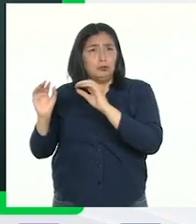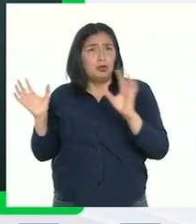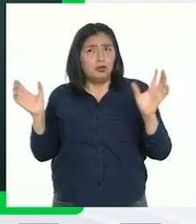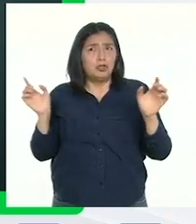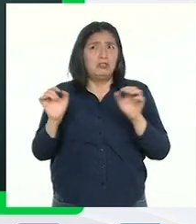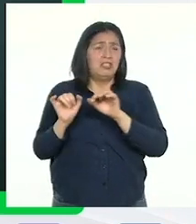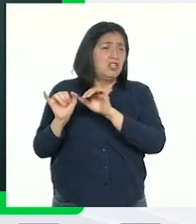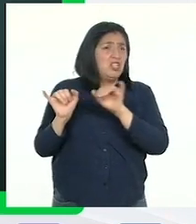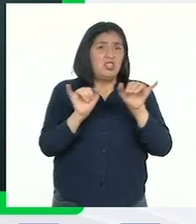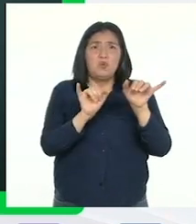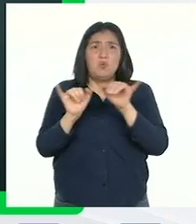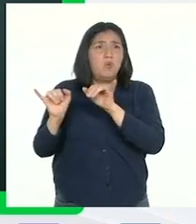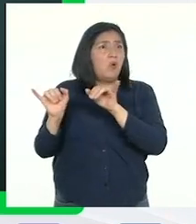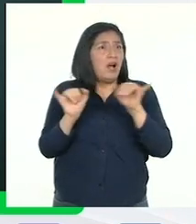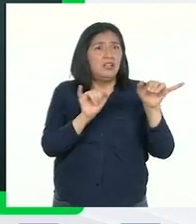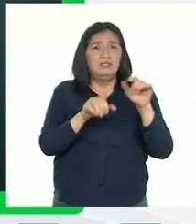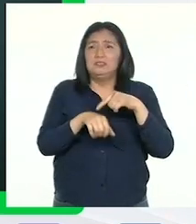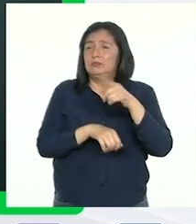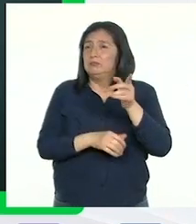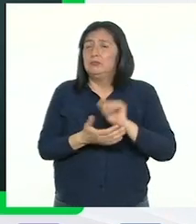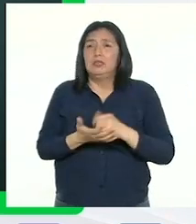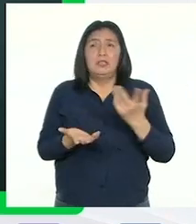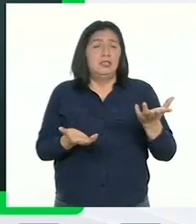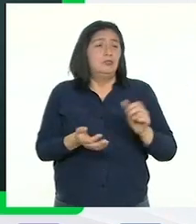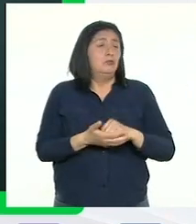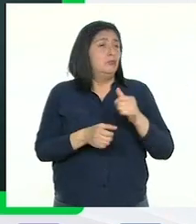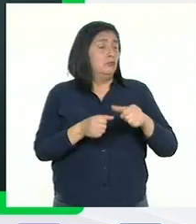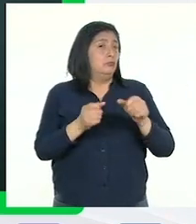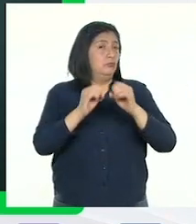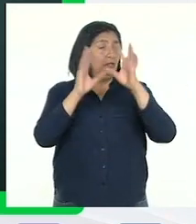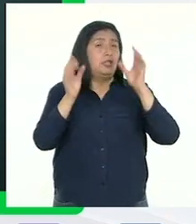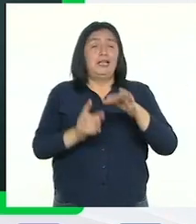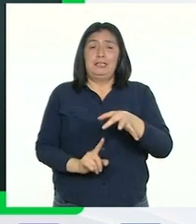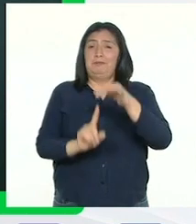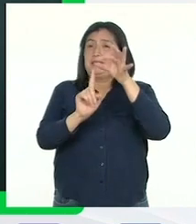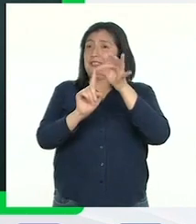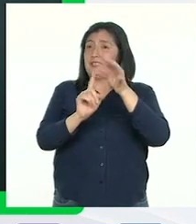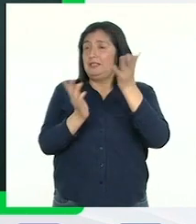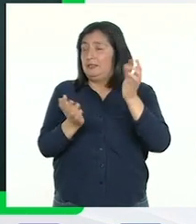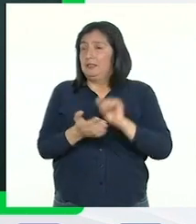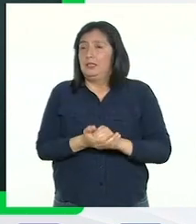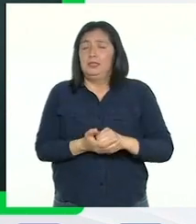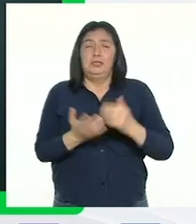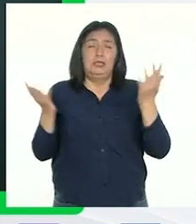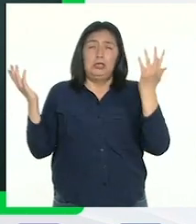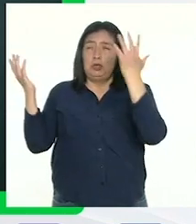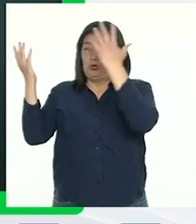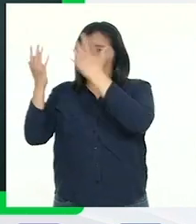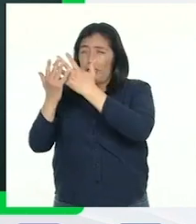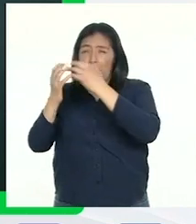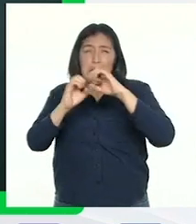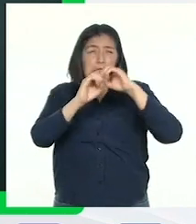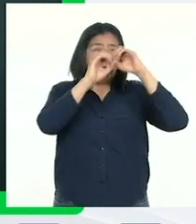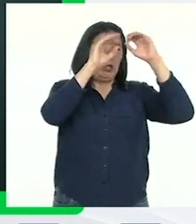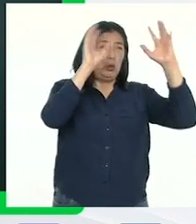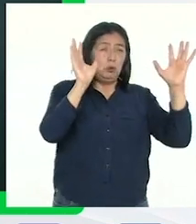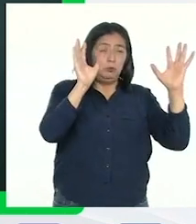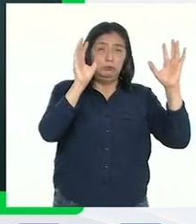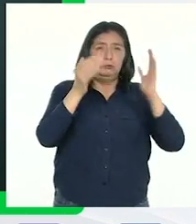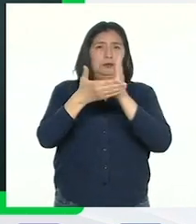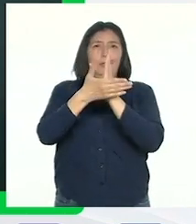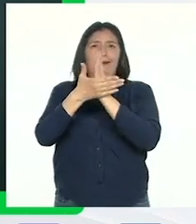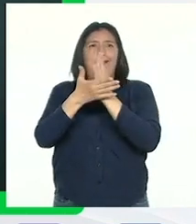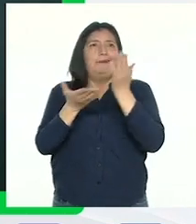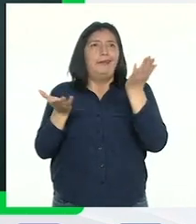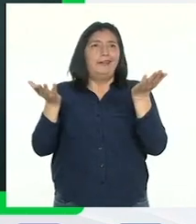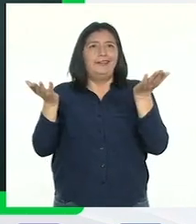día es igual. Es decir, estamos en una fecha muy especial donde en la oscuridad y la luz se encuentran en